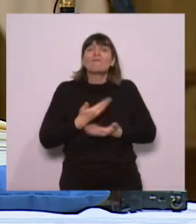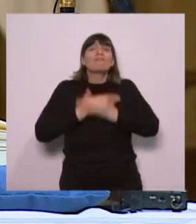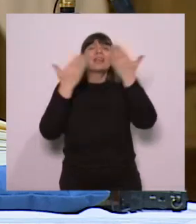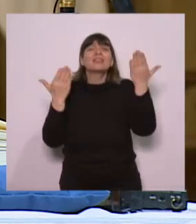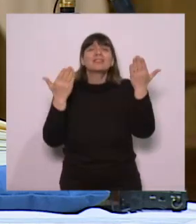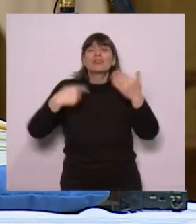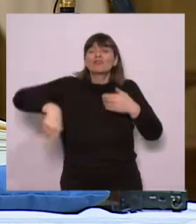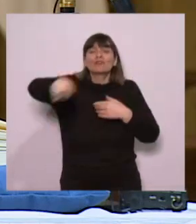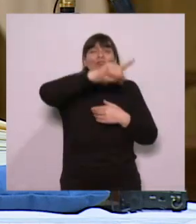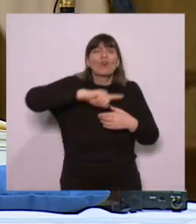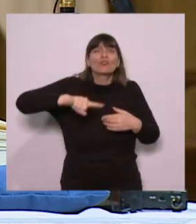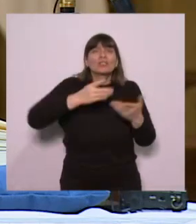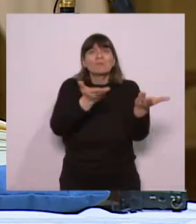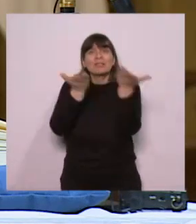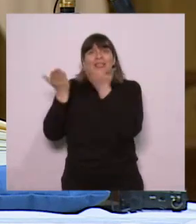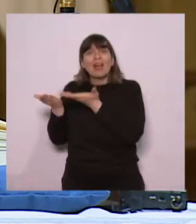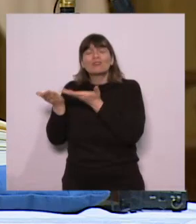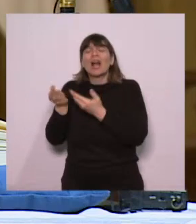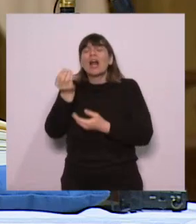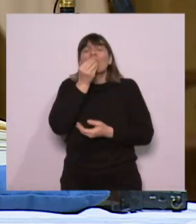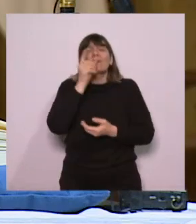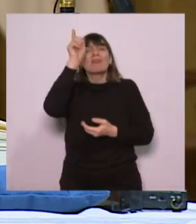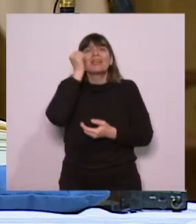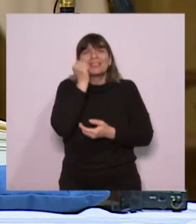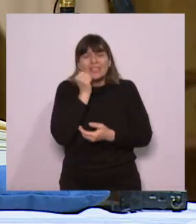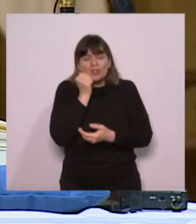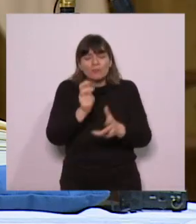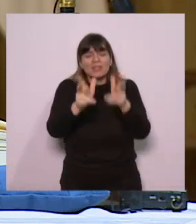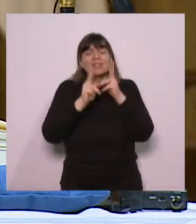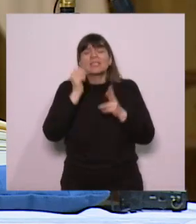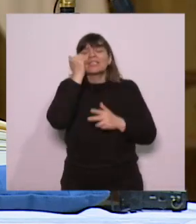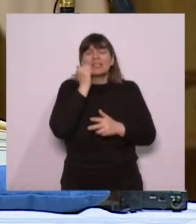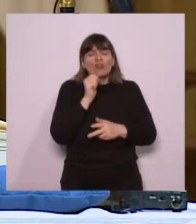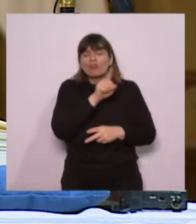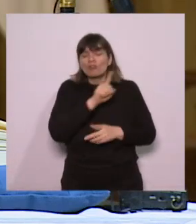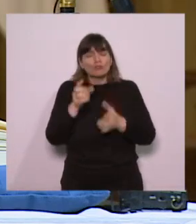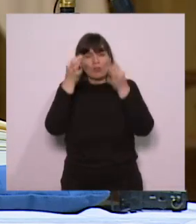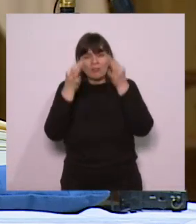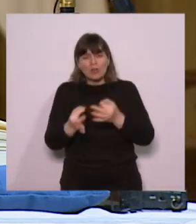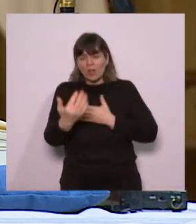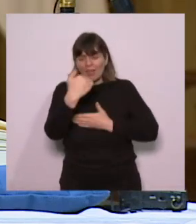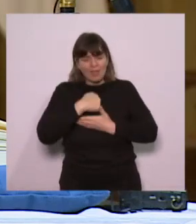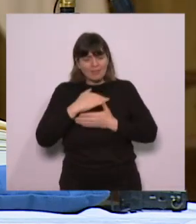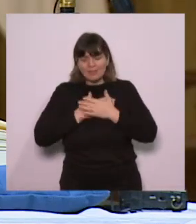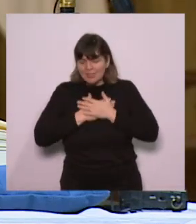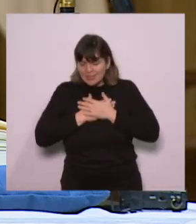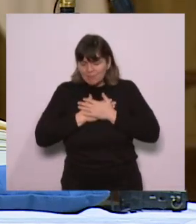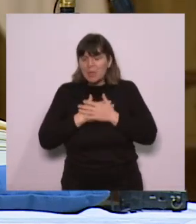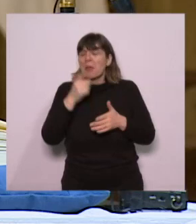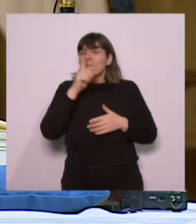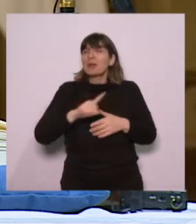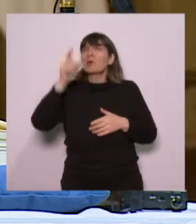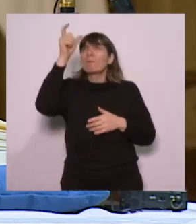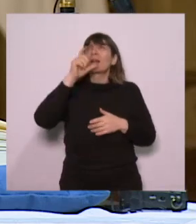Dichosos nosotros que hemos sido invitados a la cena del Señor. No soy digno de que entres